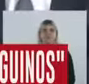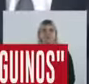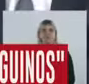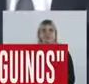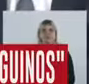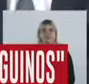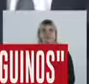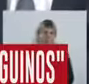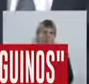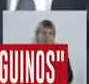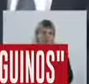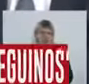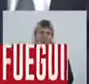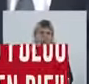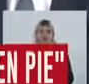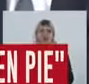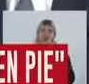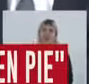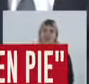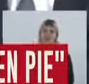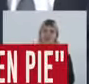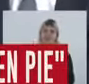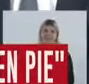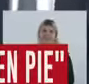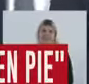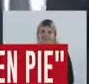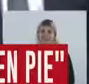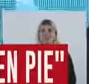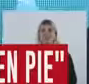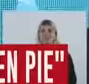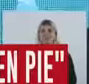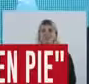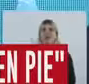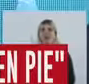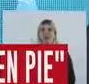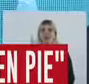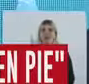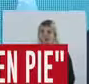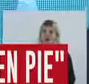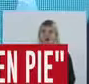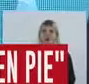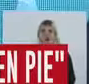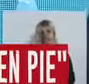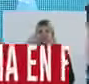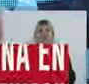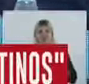vos también, pero no te diste cuenta, somos peronistas. Jorge, como yo, somos peronistas.